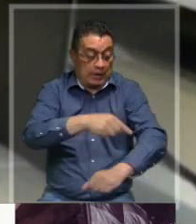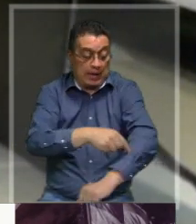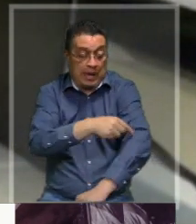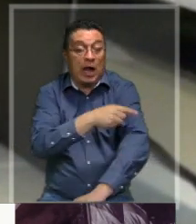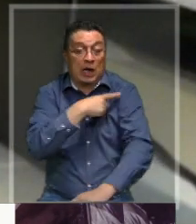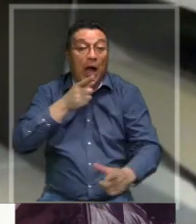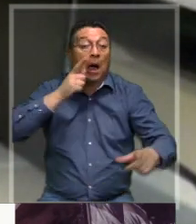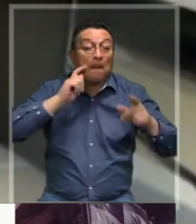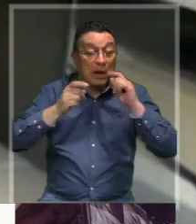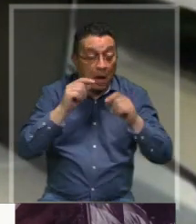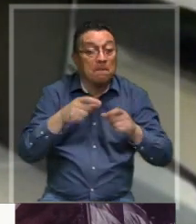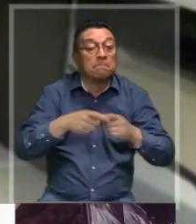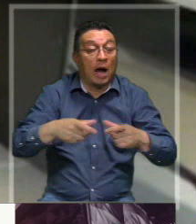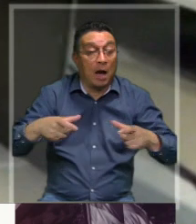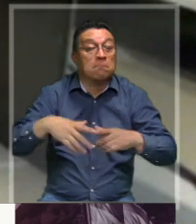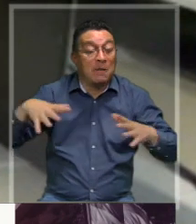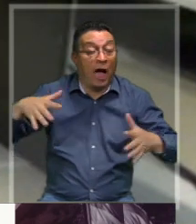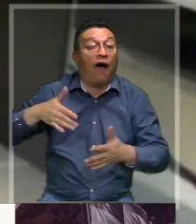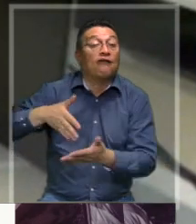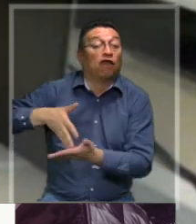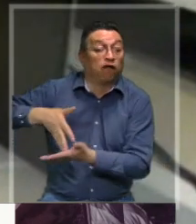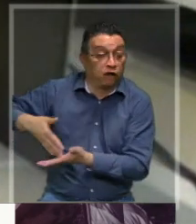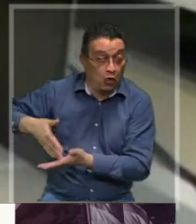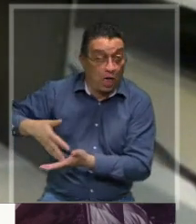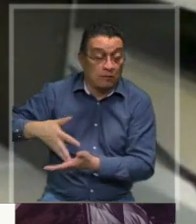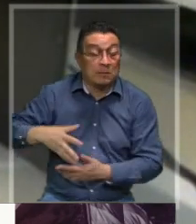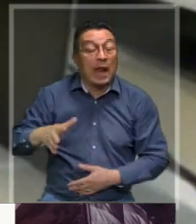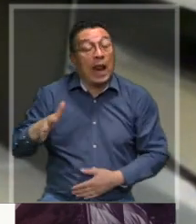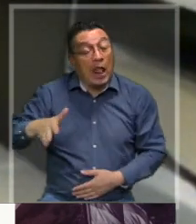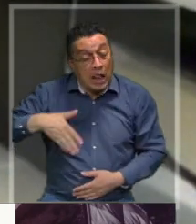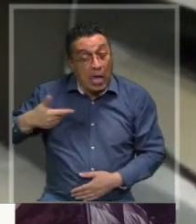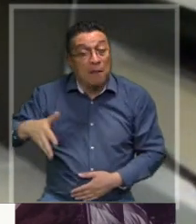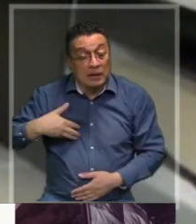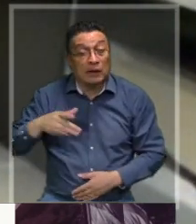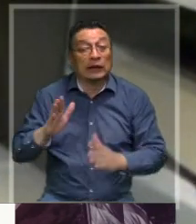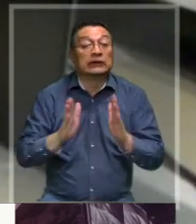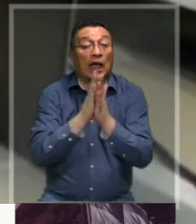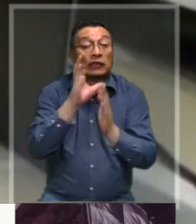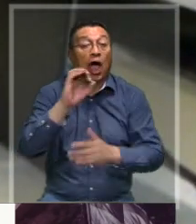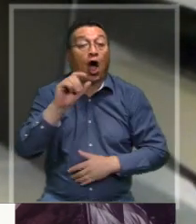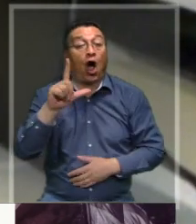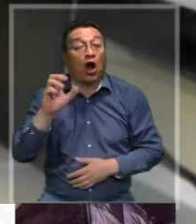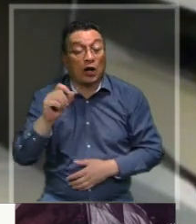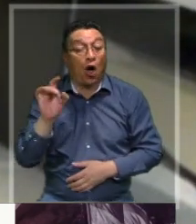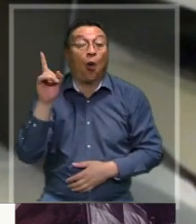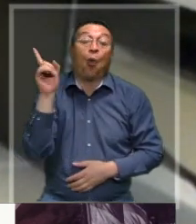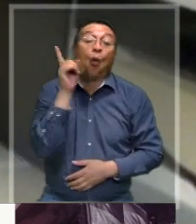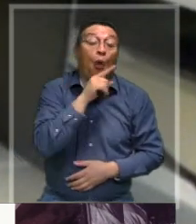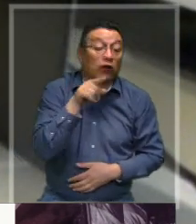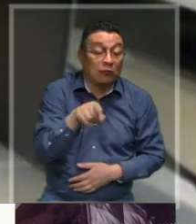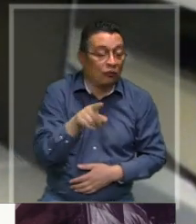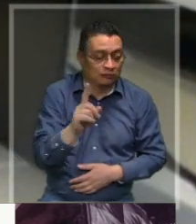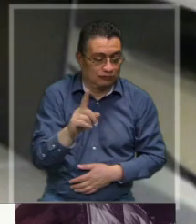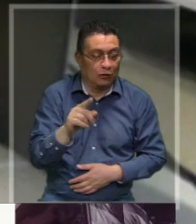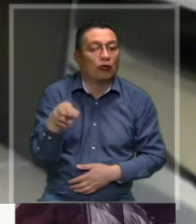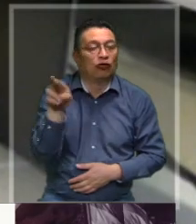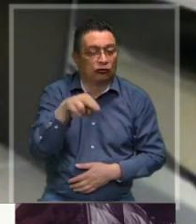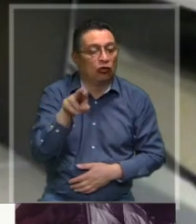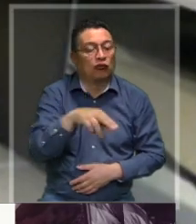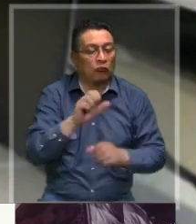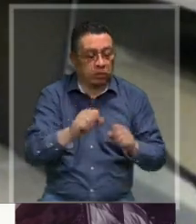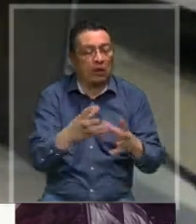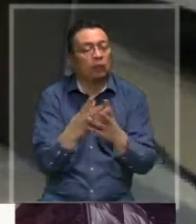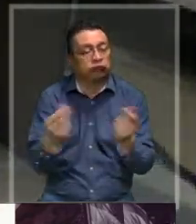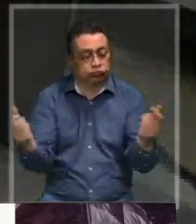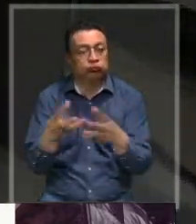riesgo cada vez más vulnerables. Y desgraciadamente, Santa Olga no va a ser el último pueblo de la zona central de Chile que desaparezca arrasado por el